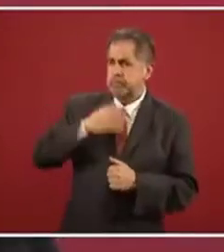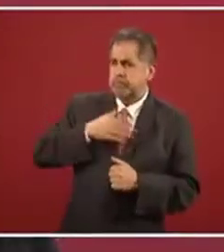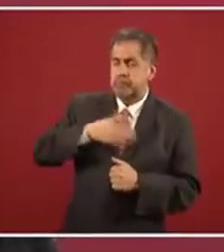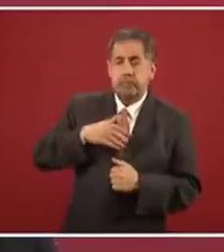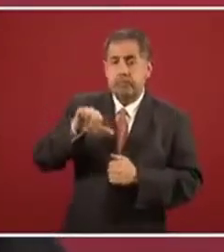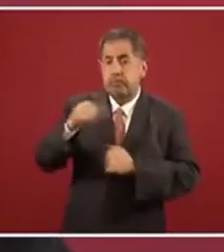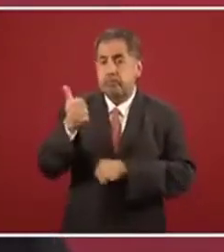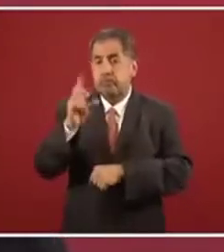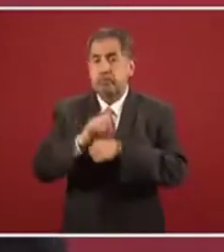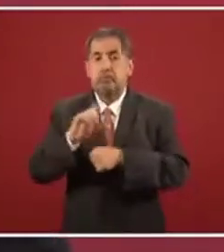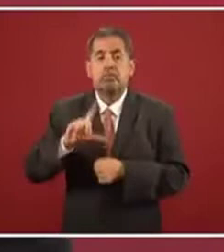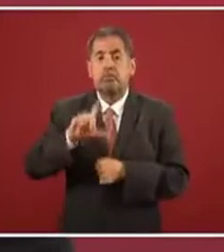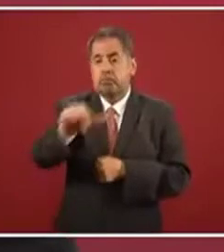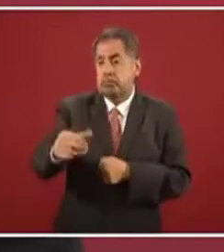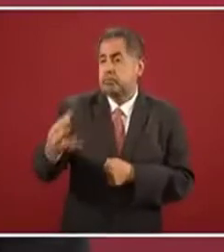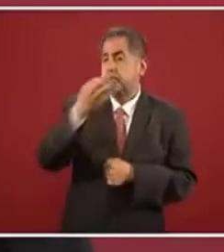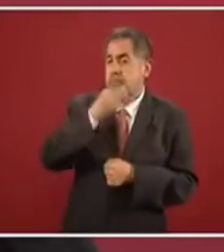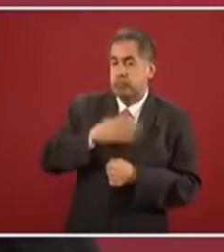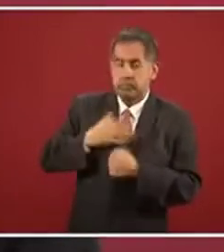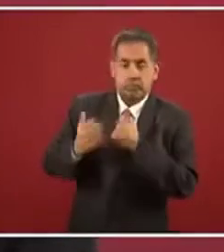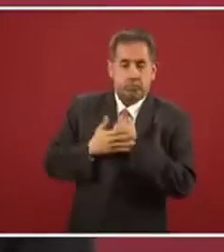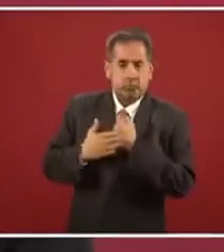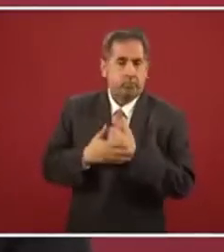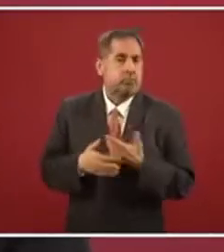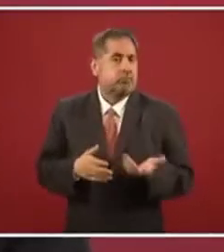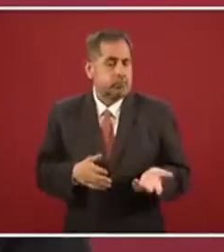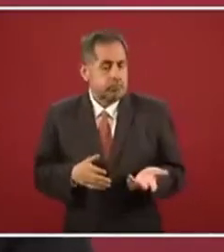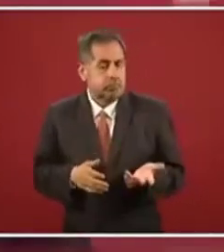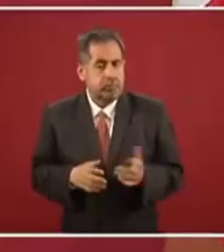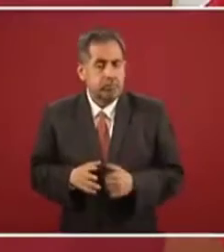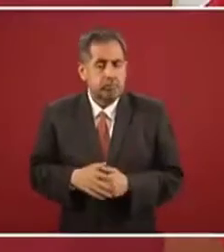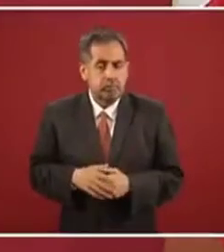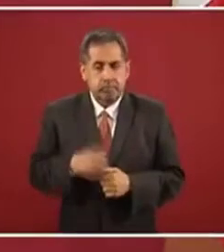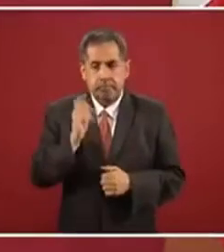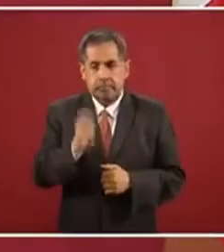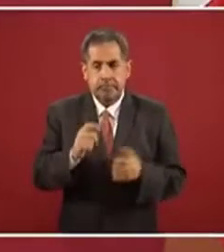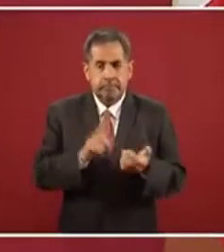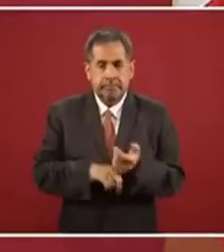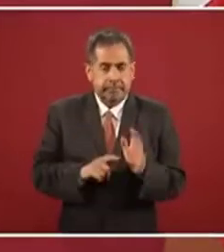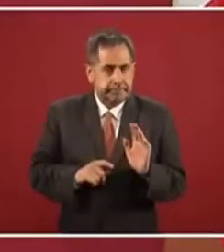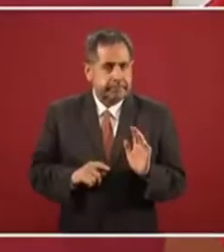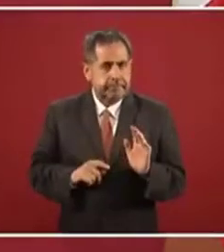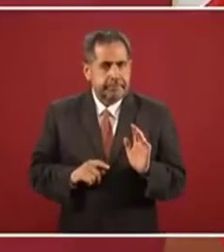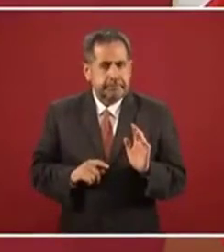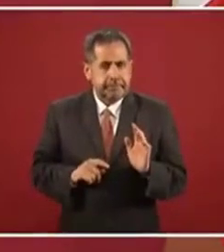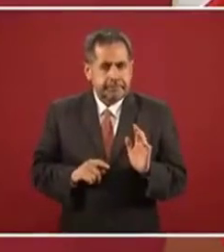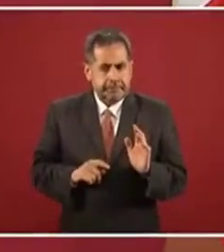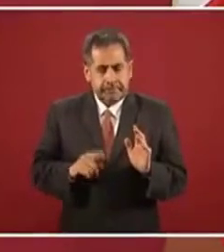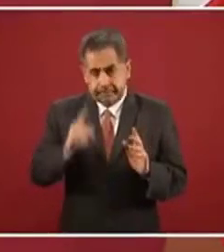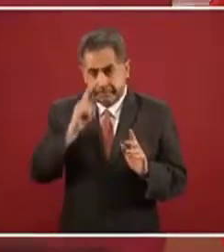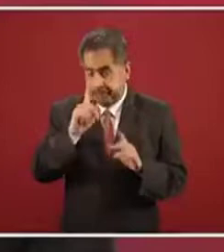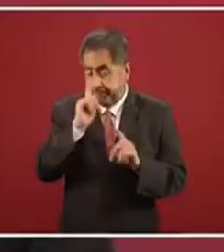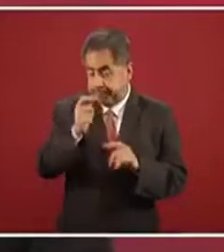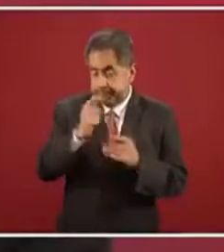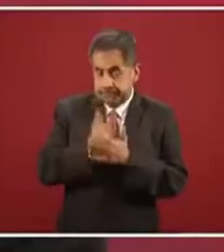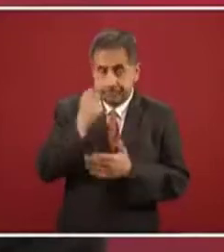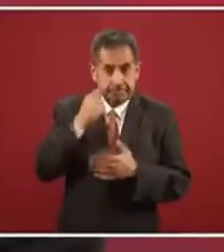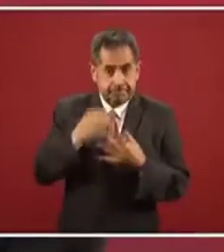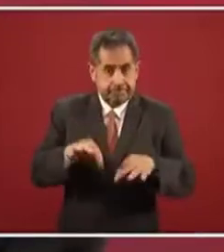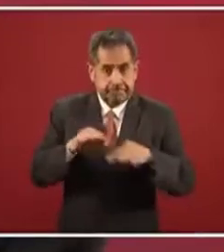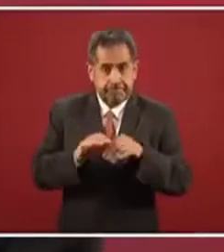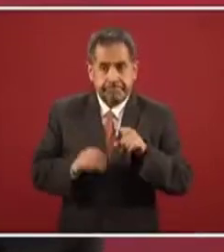después. Entonces, claramente lo que está de por medio aquí, además de que es muy grave, muy importante,